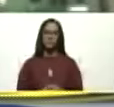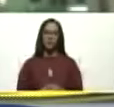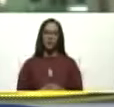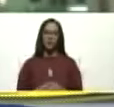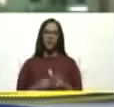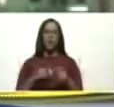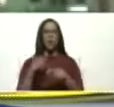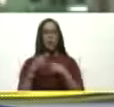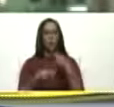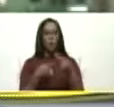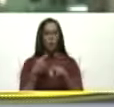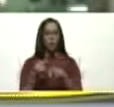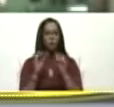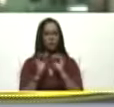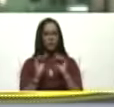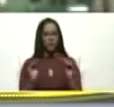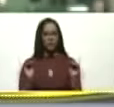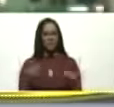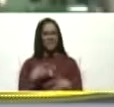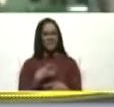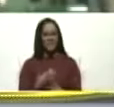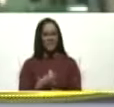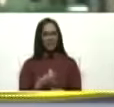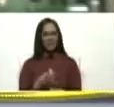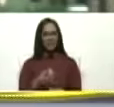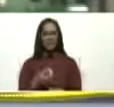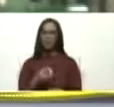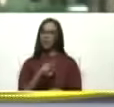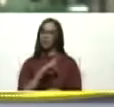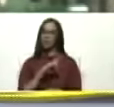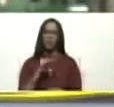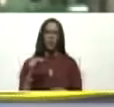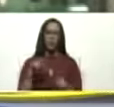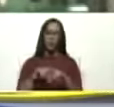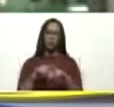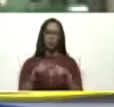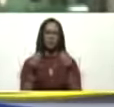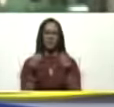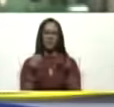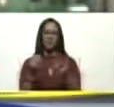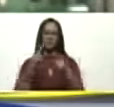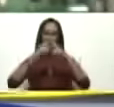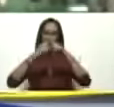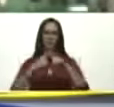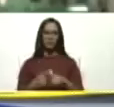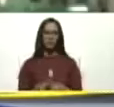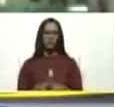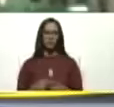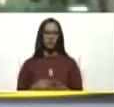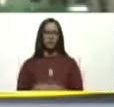Otros datos de interés, no los voy a atosigar con tantos datos.